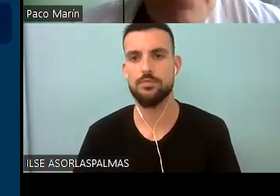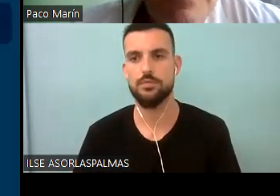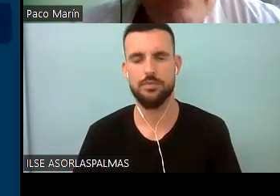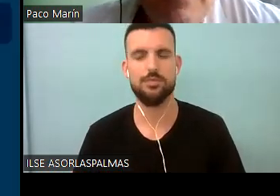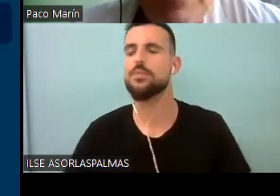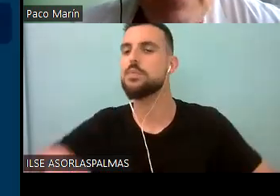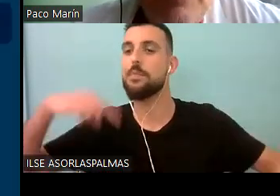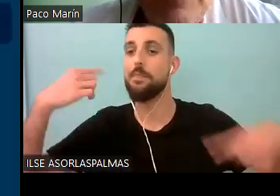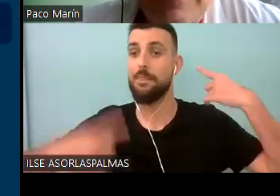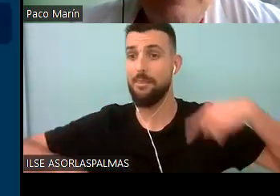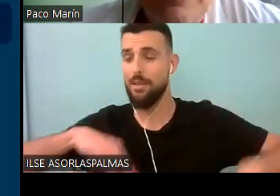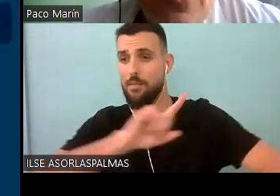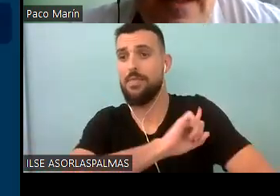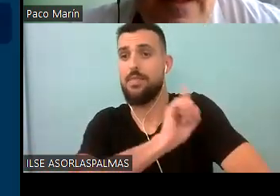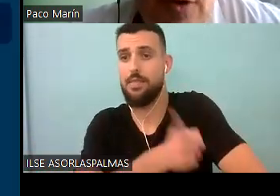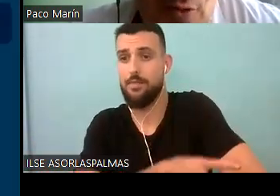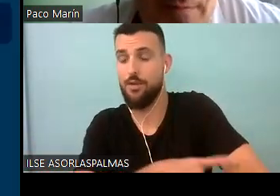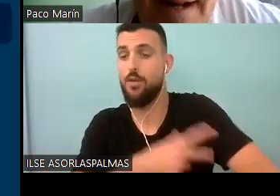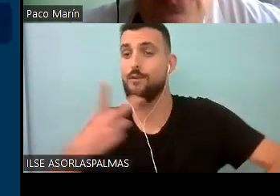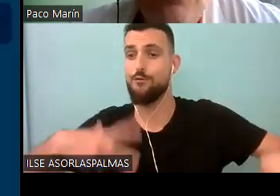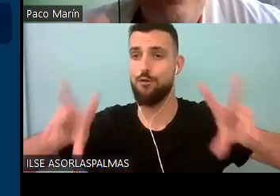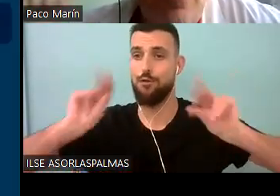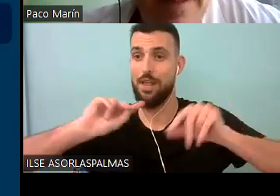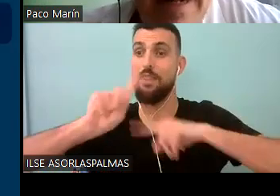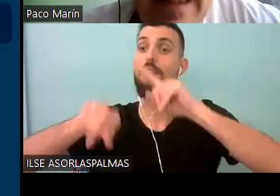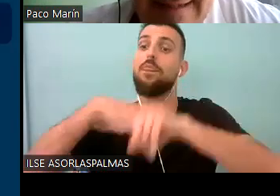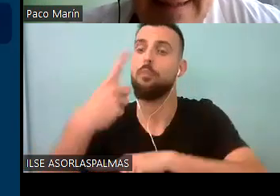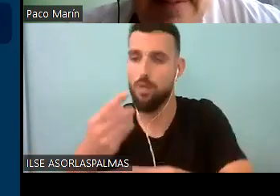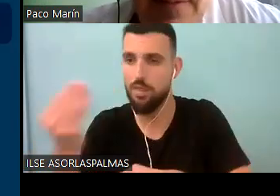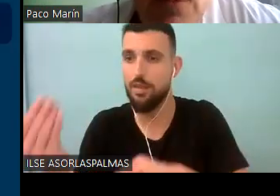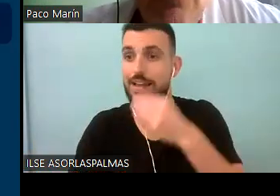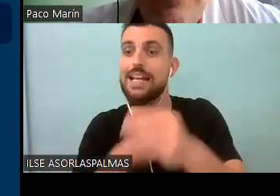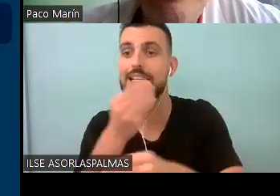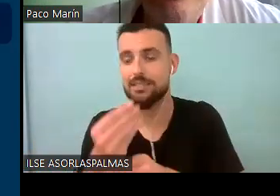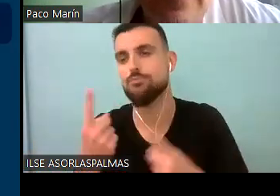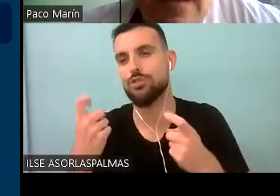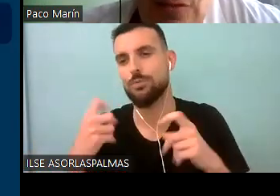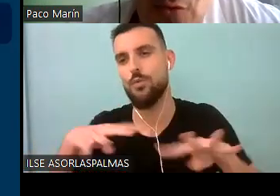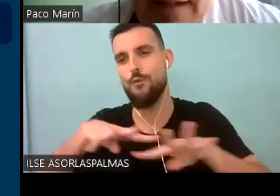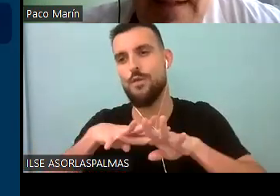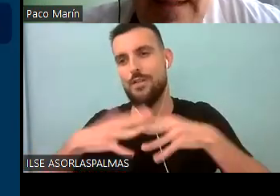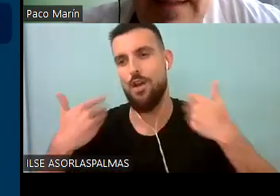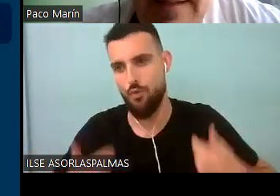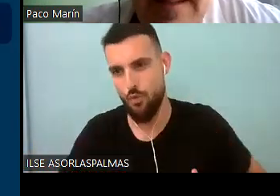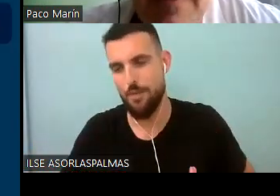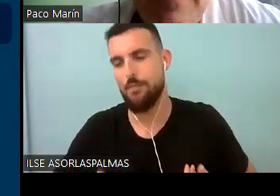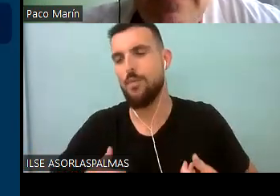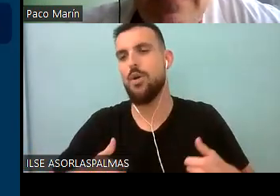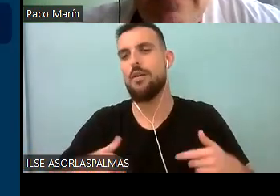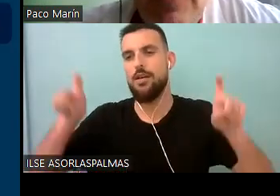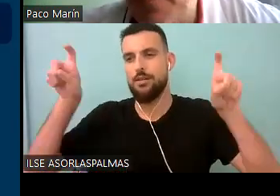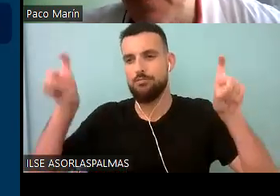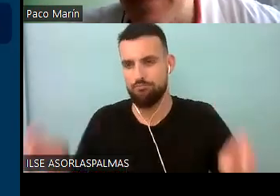Y finalmente, para después del ejercicio, toca regenerar las fibras musculares, toca